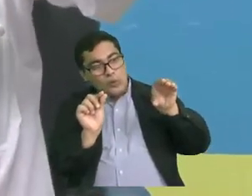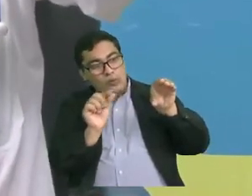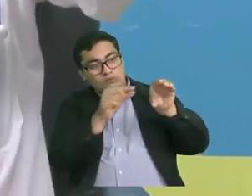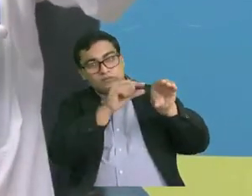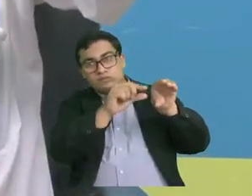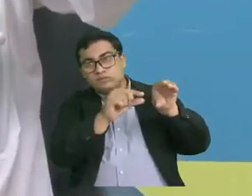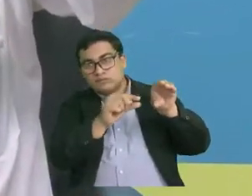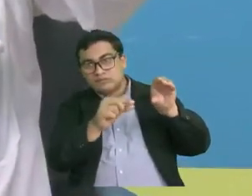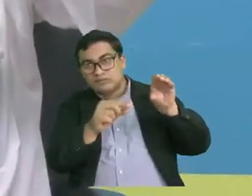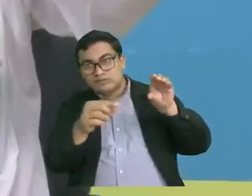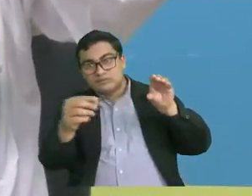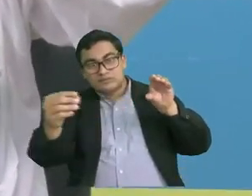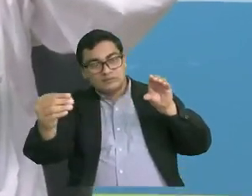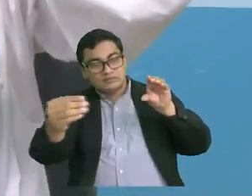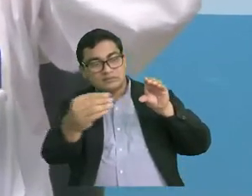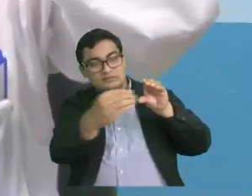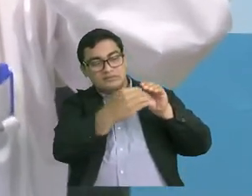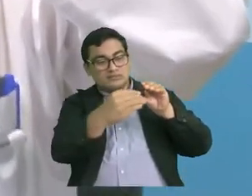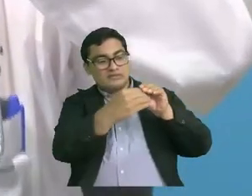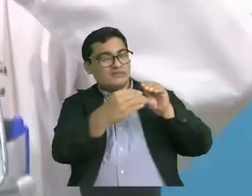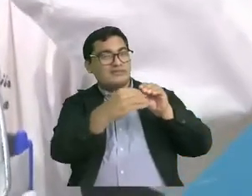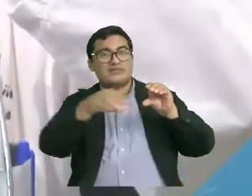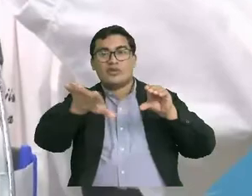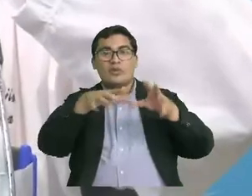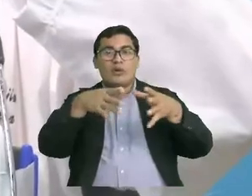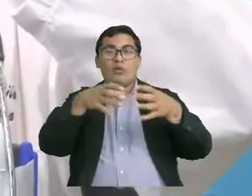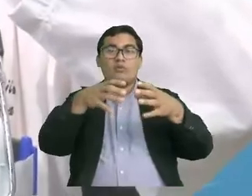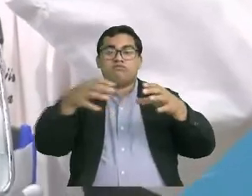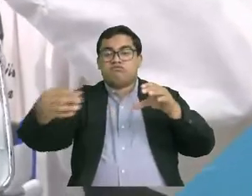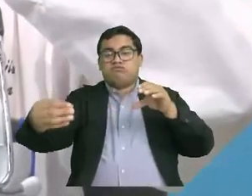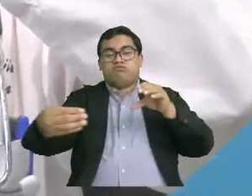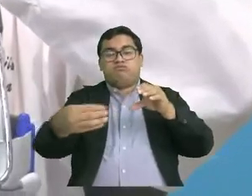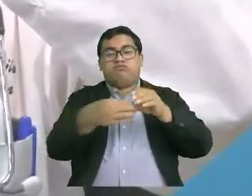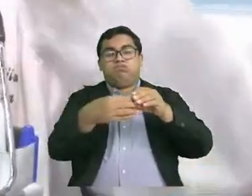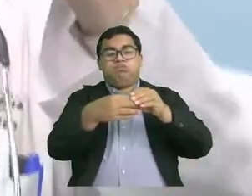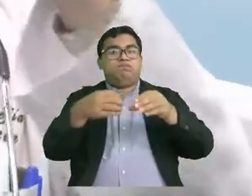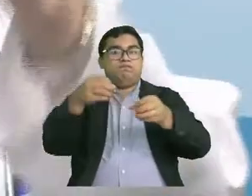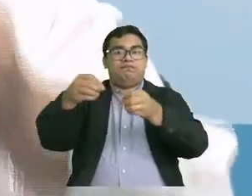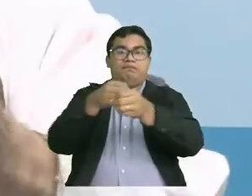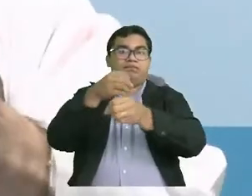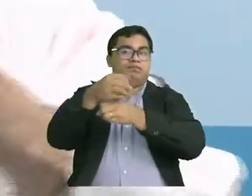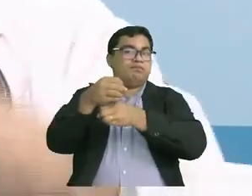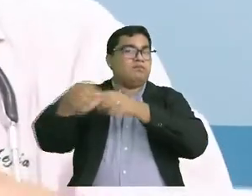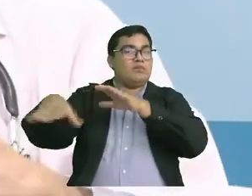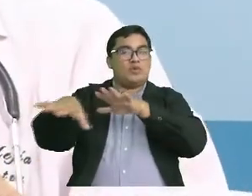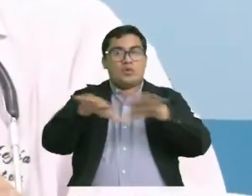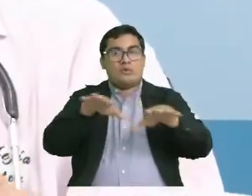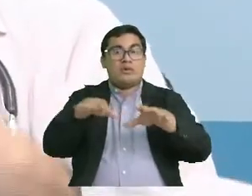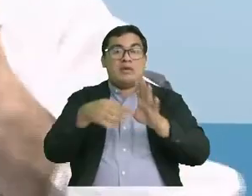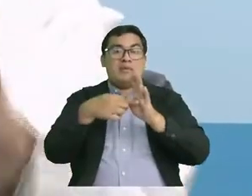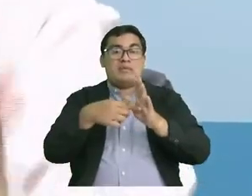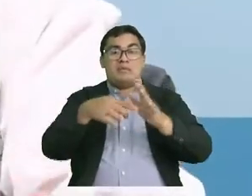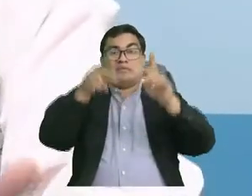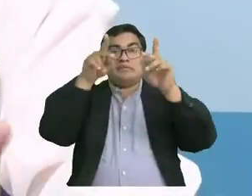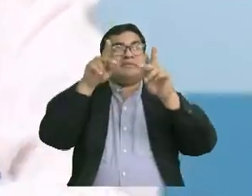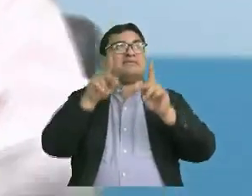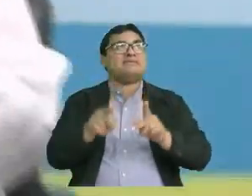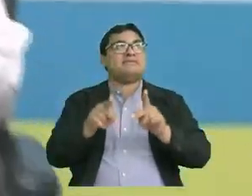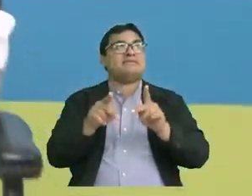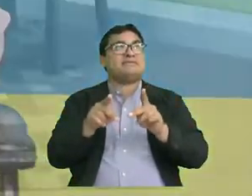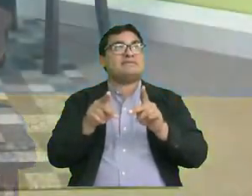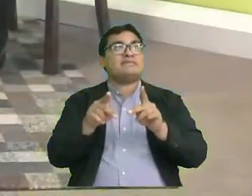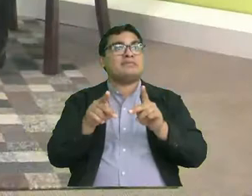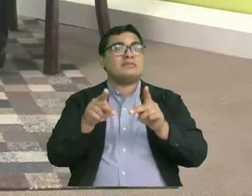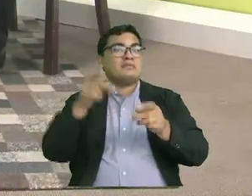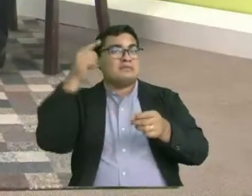pues, entonces la hormona no se va a poder unir. Y eso no va a hacer que la persona